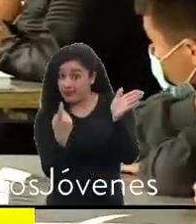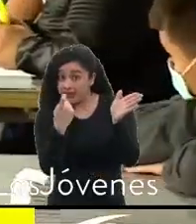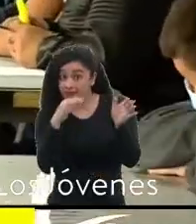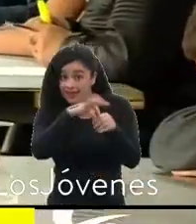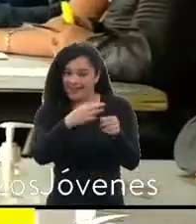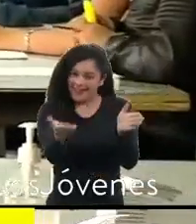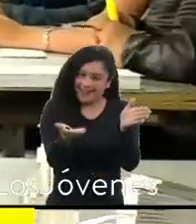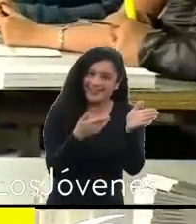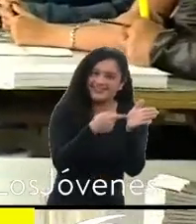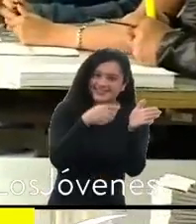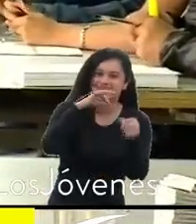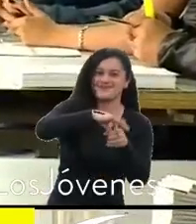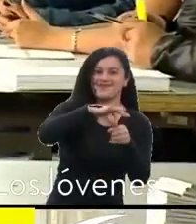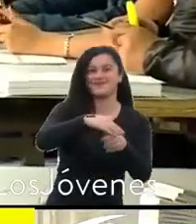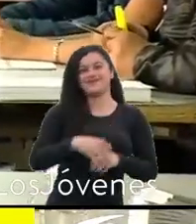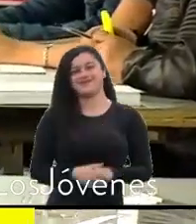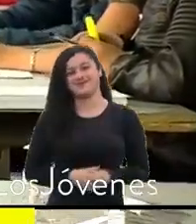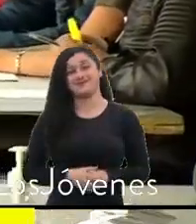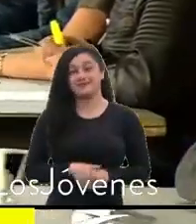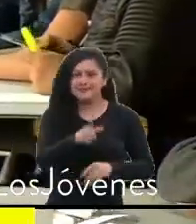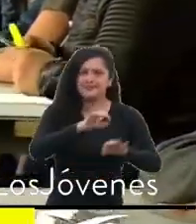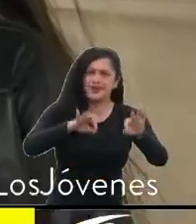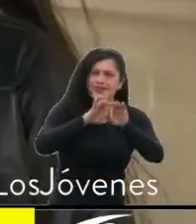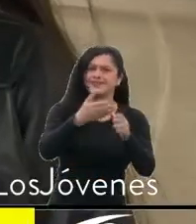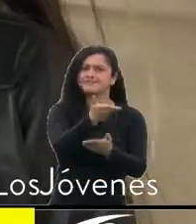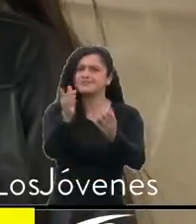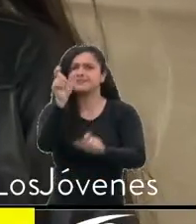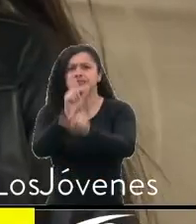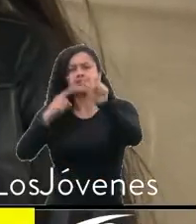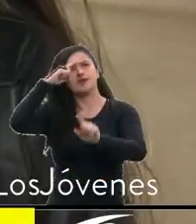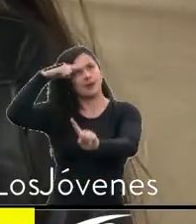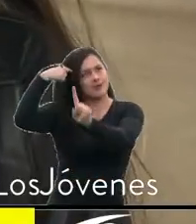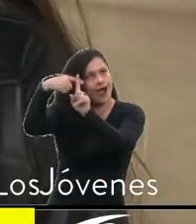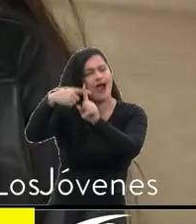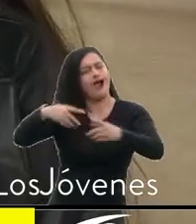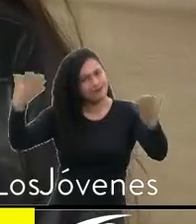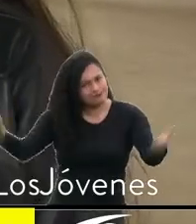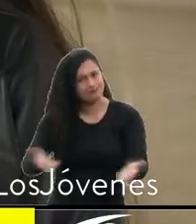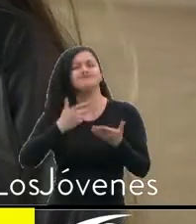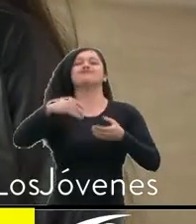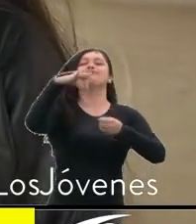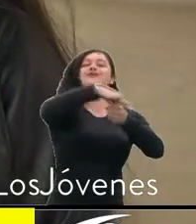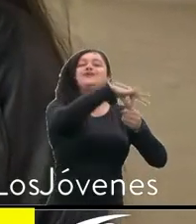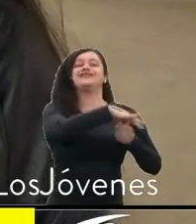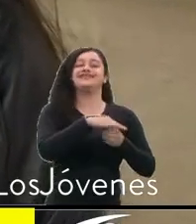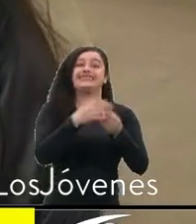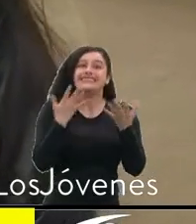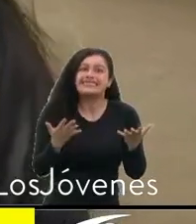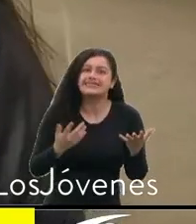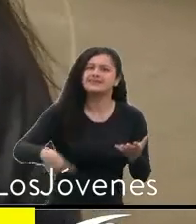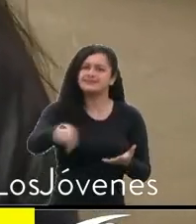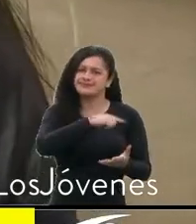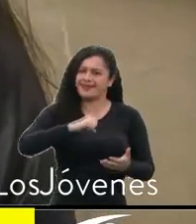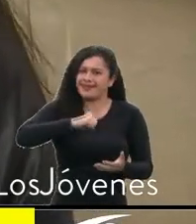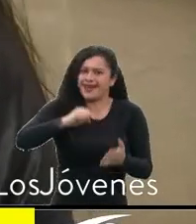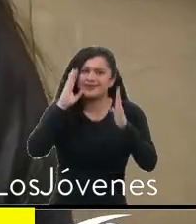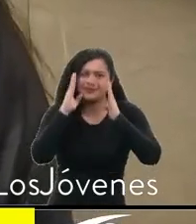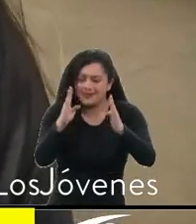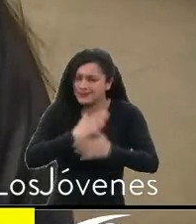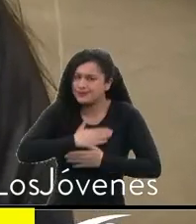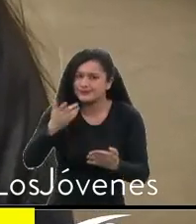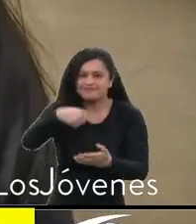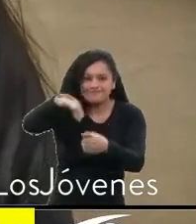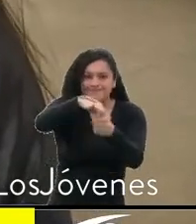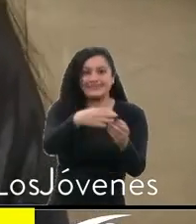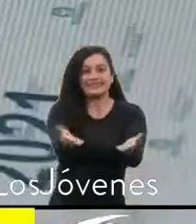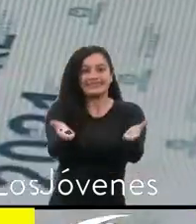participen, que le miren el lado positivo, que hoy en día nos están teniendo en cuenta y que pues sepan escoger y miren las propuestas